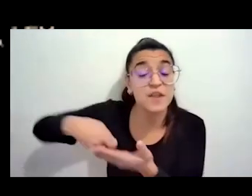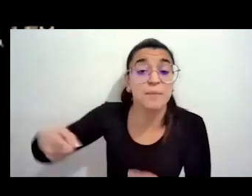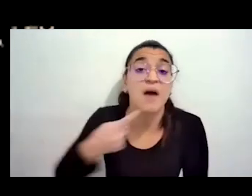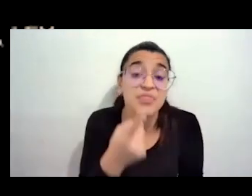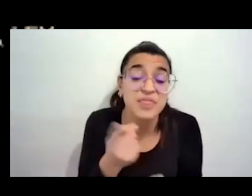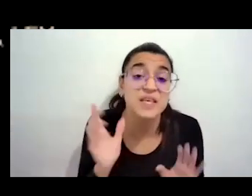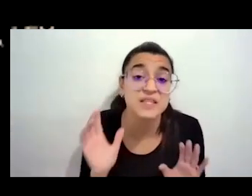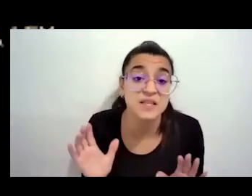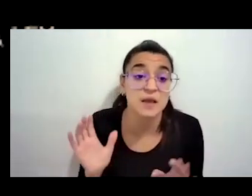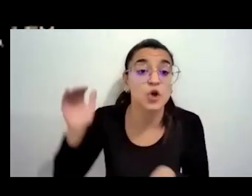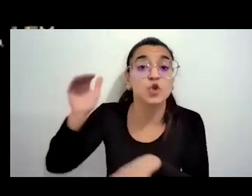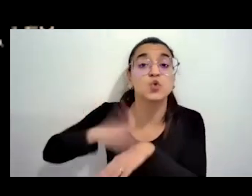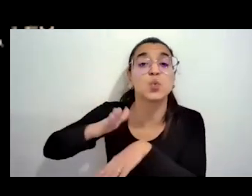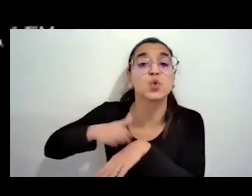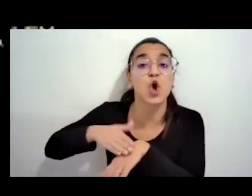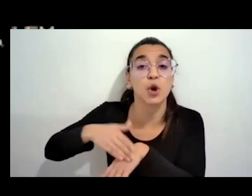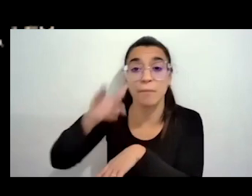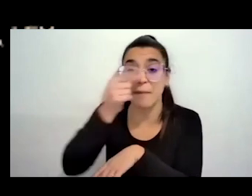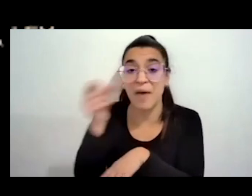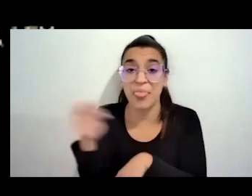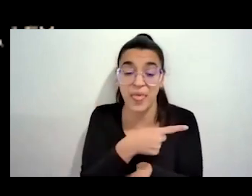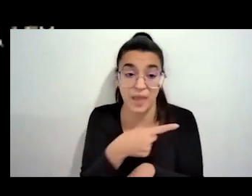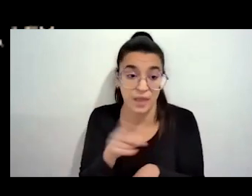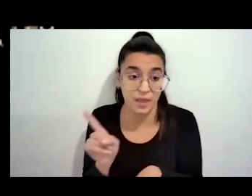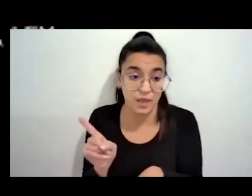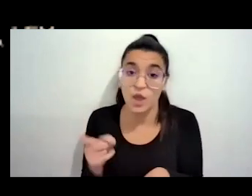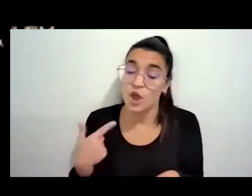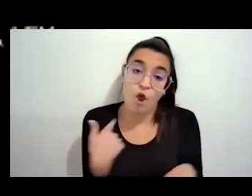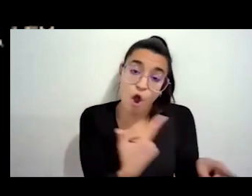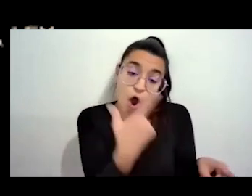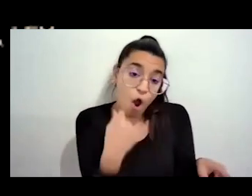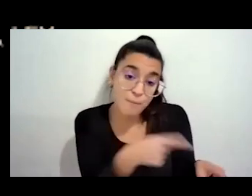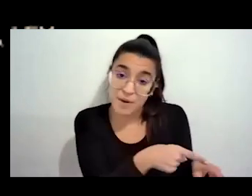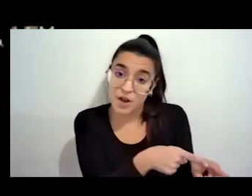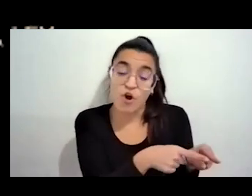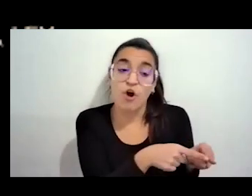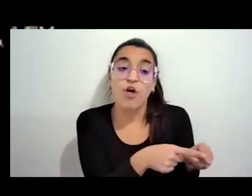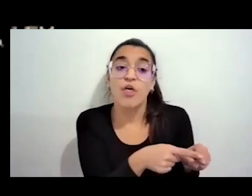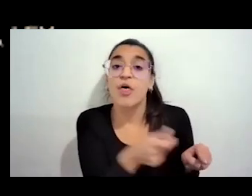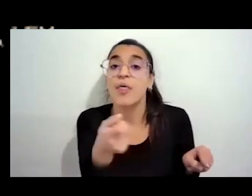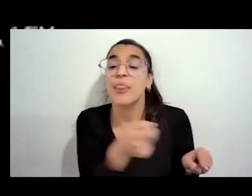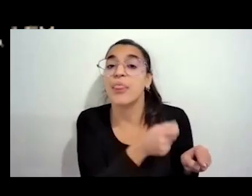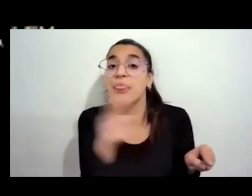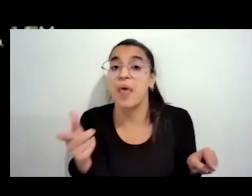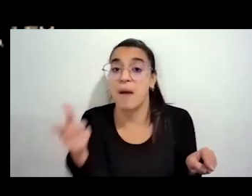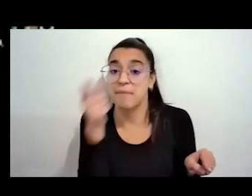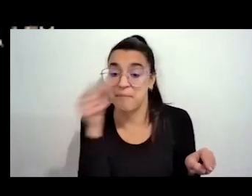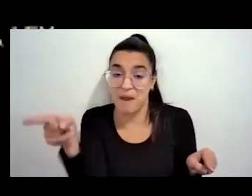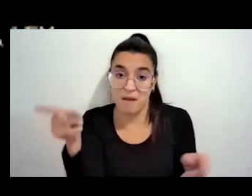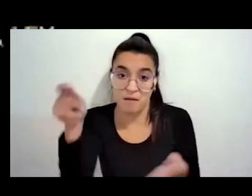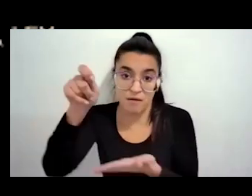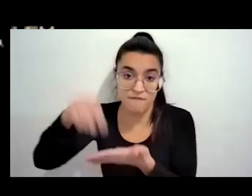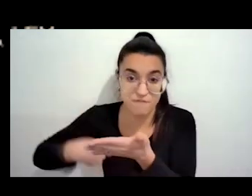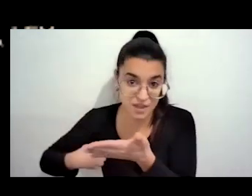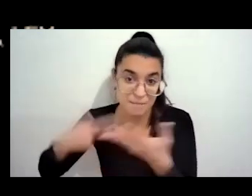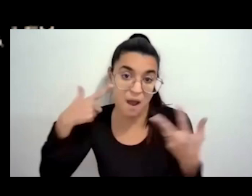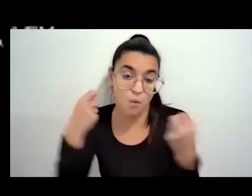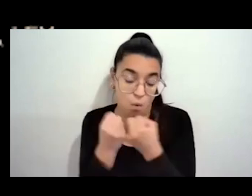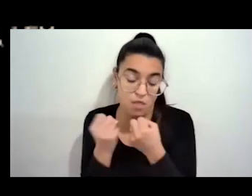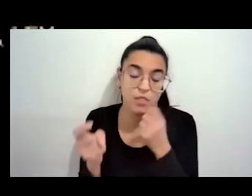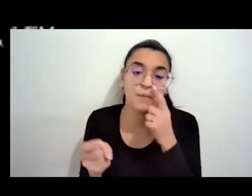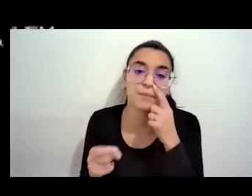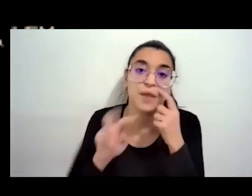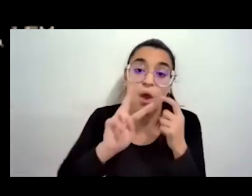su tutor. O sea, no lo dio él, sino que lo dio su progenitor. Luego del fallecimiento